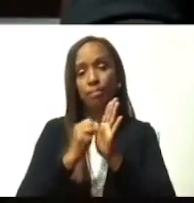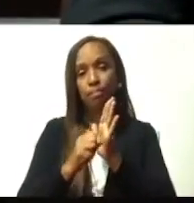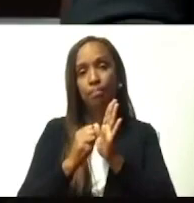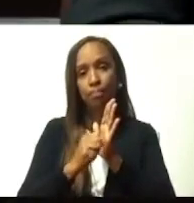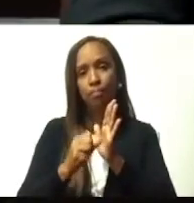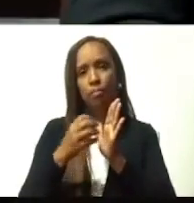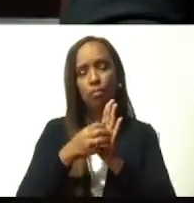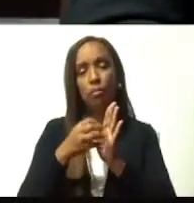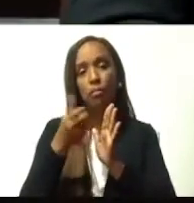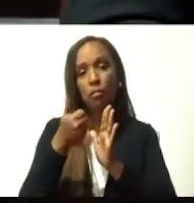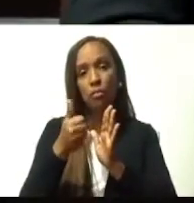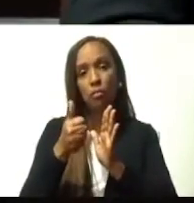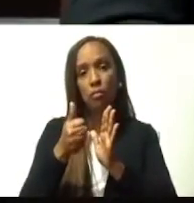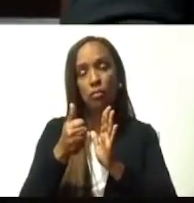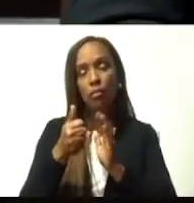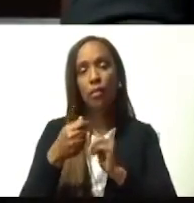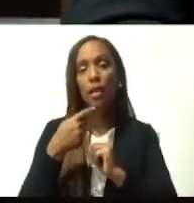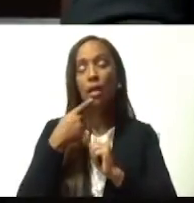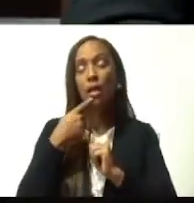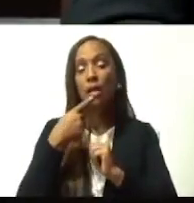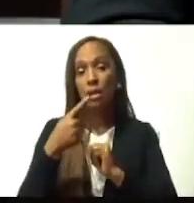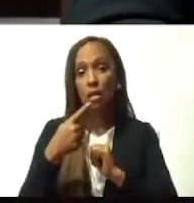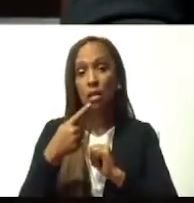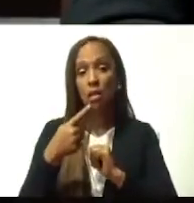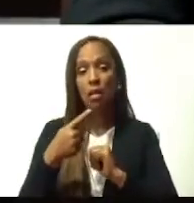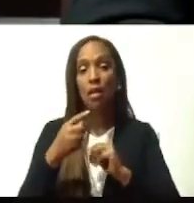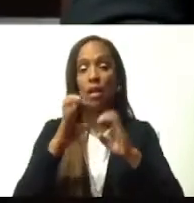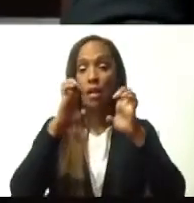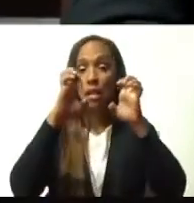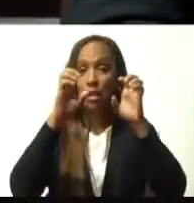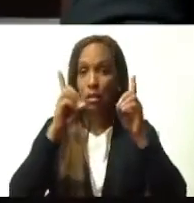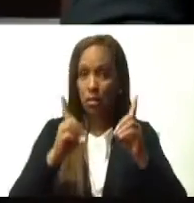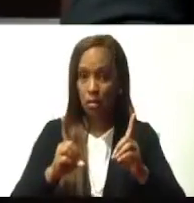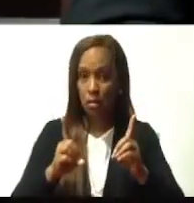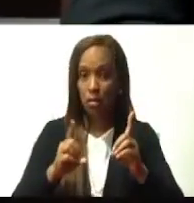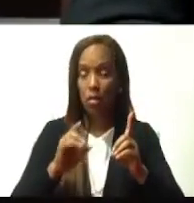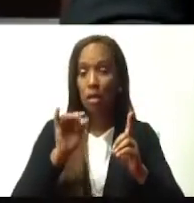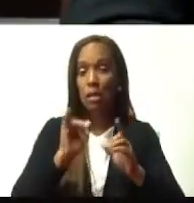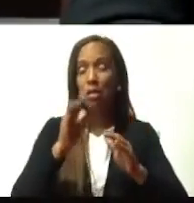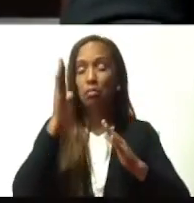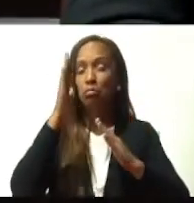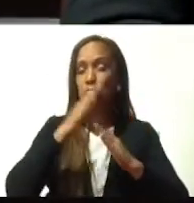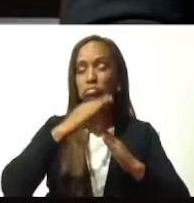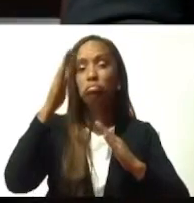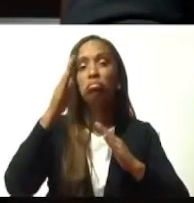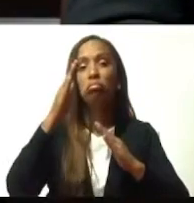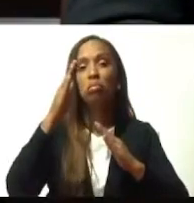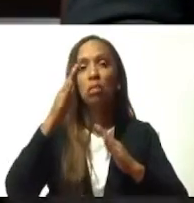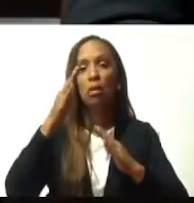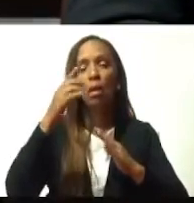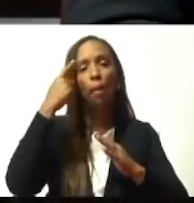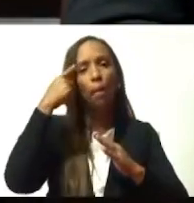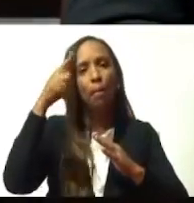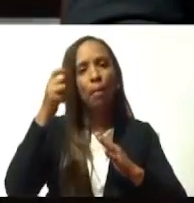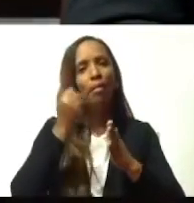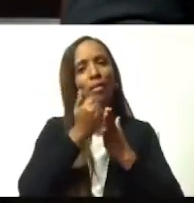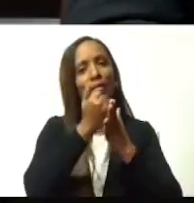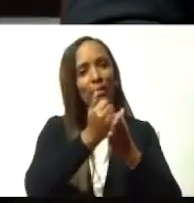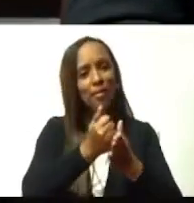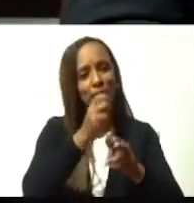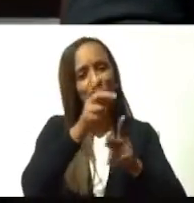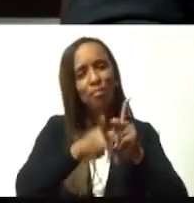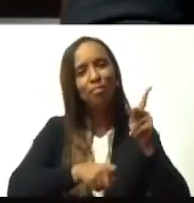fundamental para que nuestros pueblos puedan avanzar. Y por ende, los centros comunitarios juegan un papel y un rol